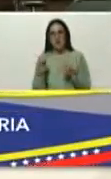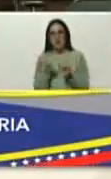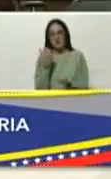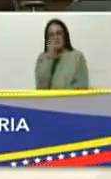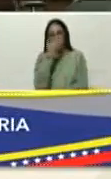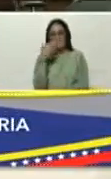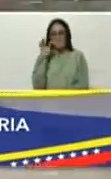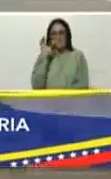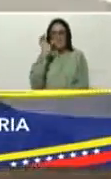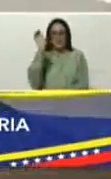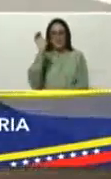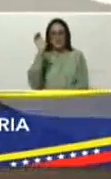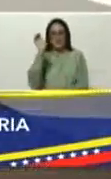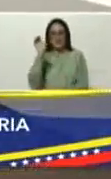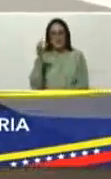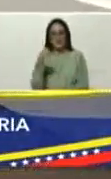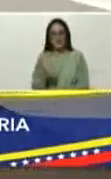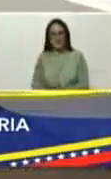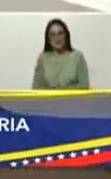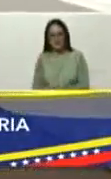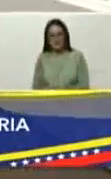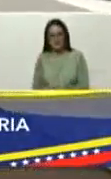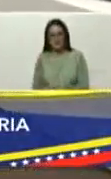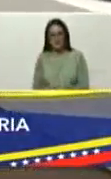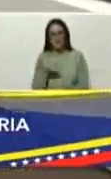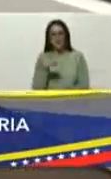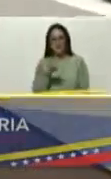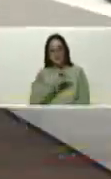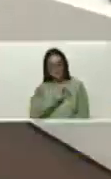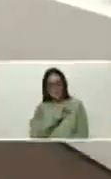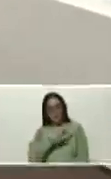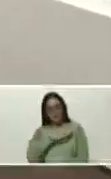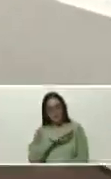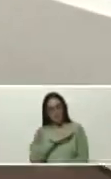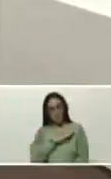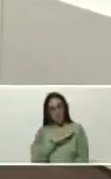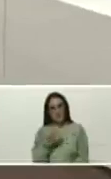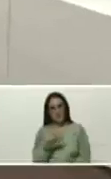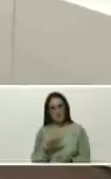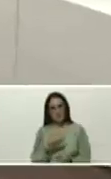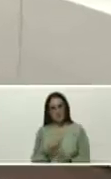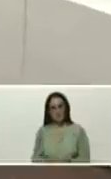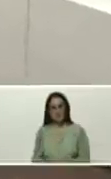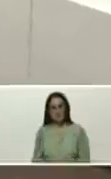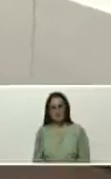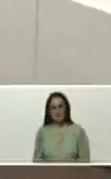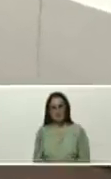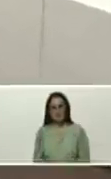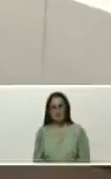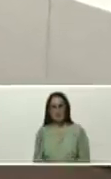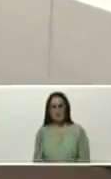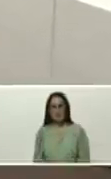anticapitalista y antiimperialista. Y esa es nuestra identidad. En los genes la llevamos. En los